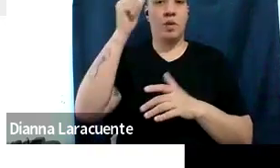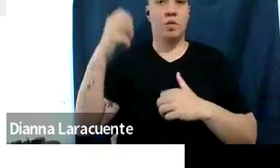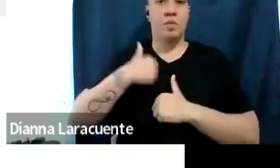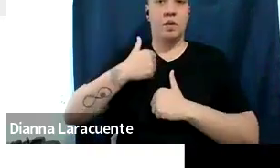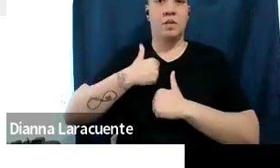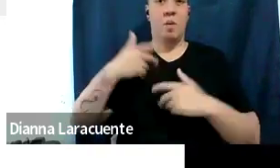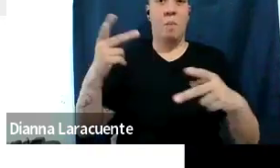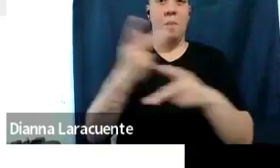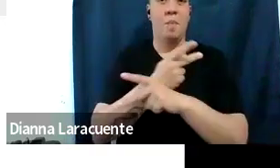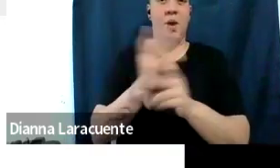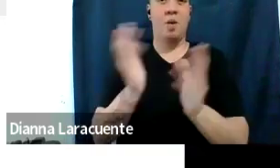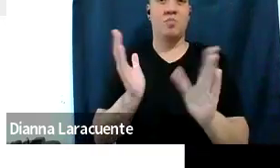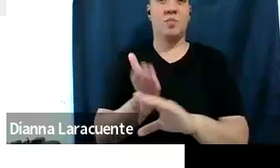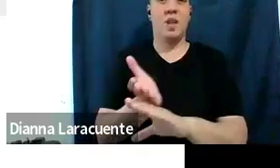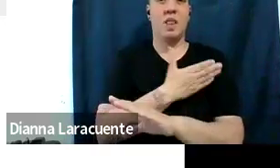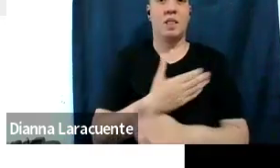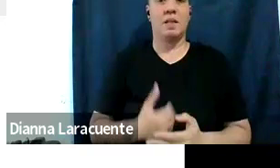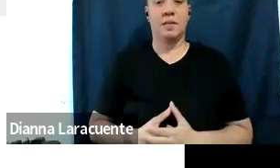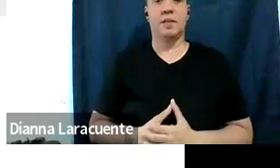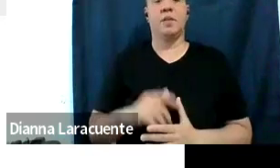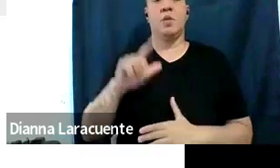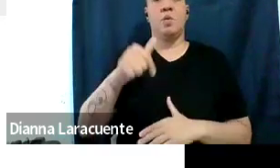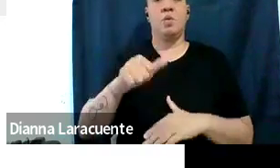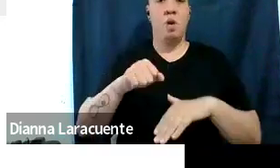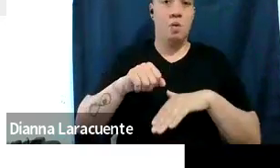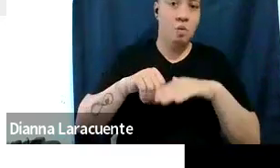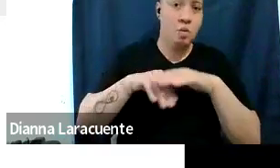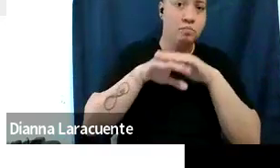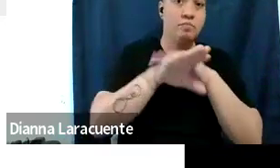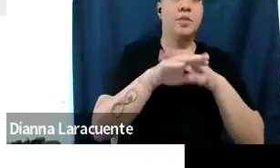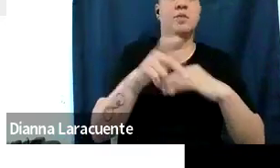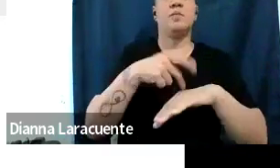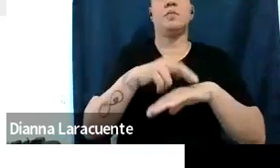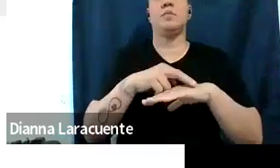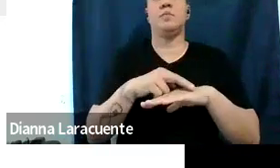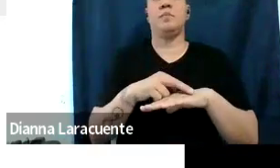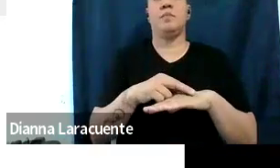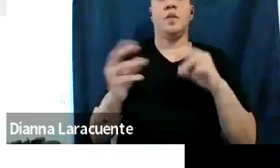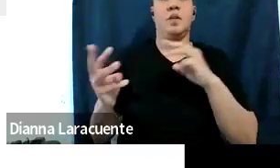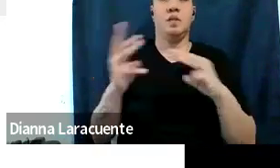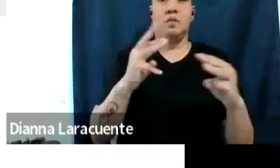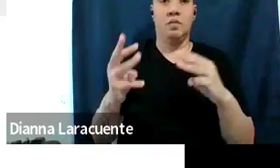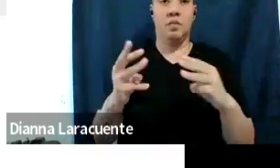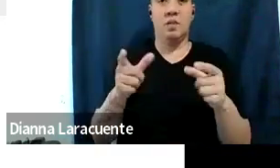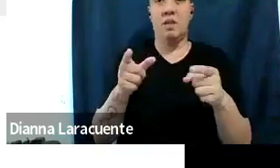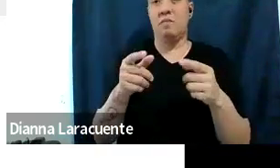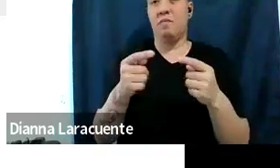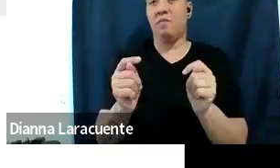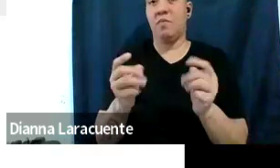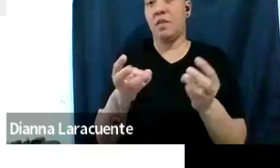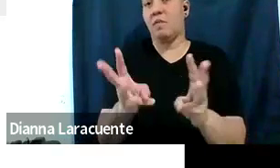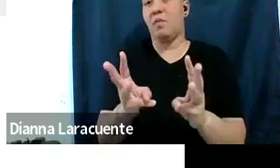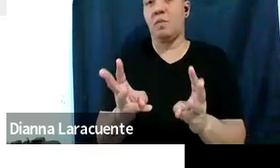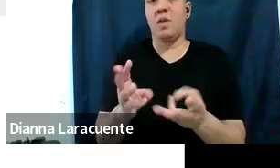que antes. Entonces, luego de la invasión, pasamos a hacer un botín de guerra y así nos trataron.